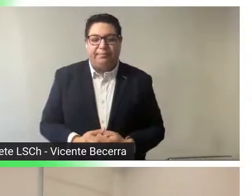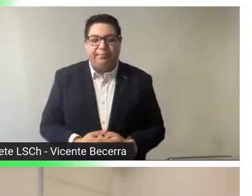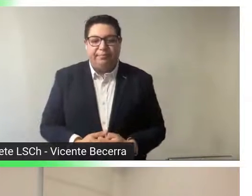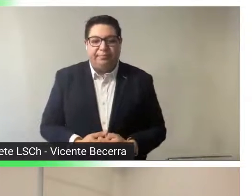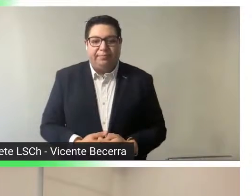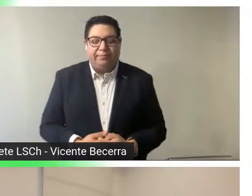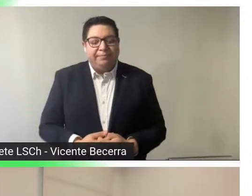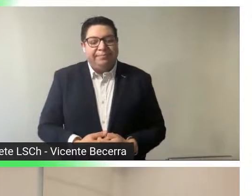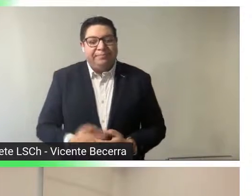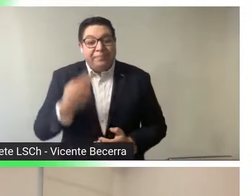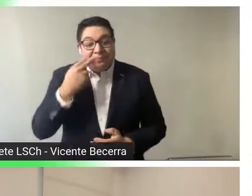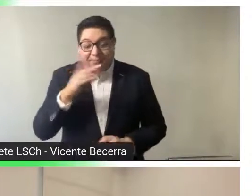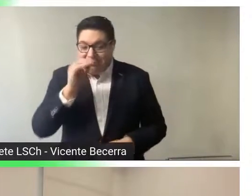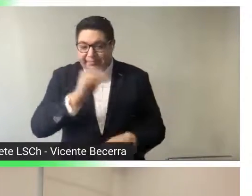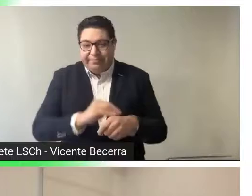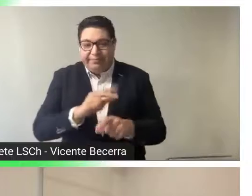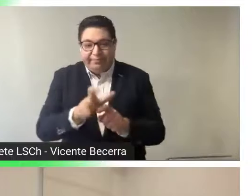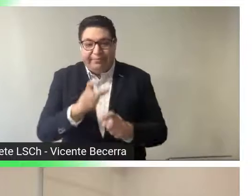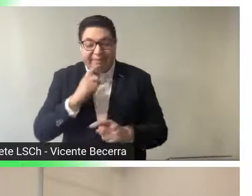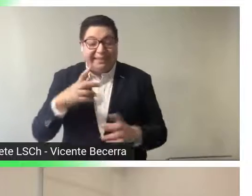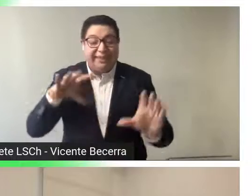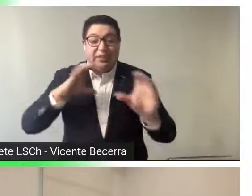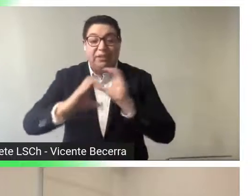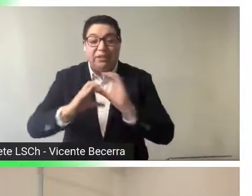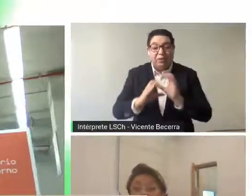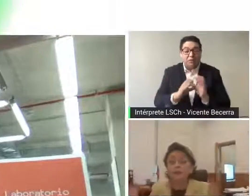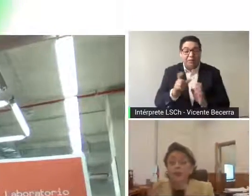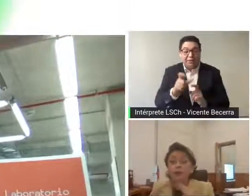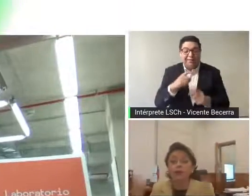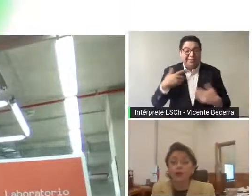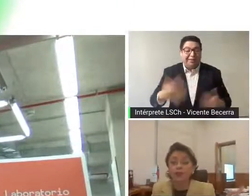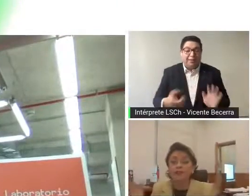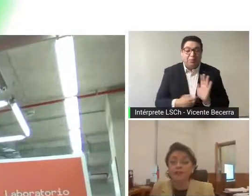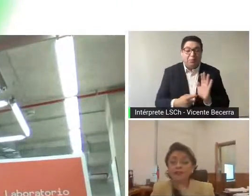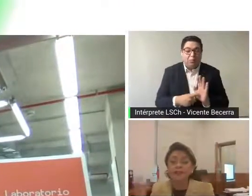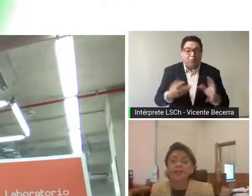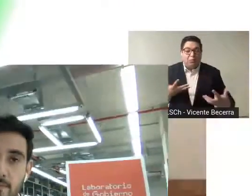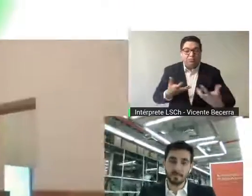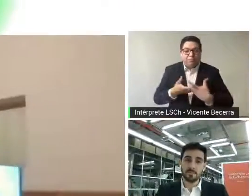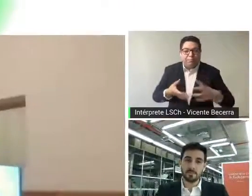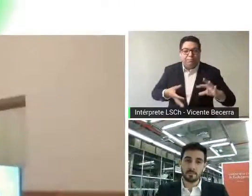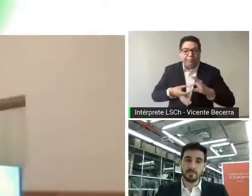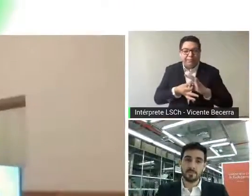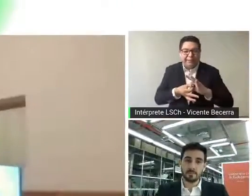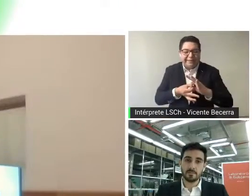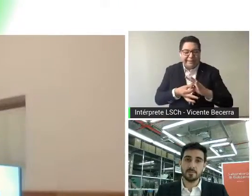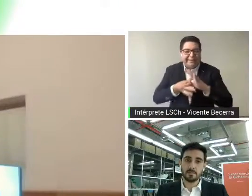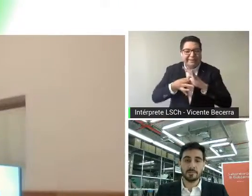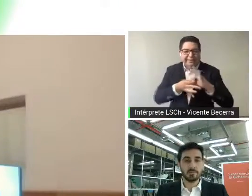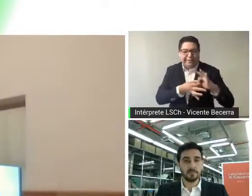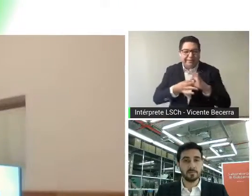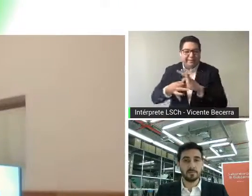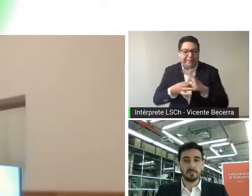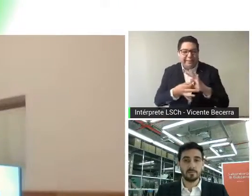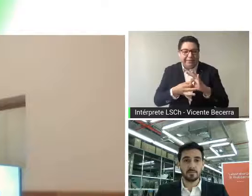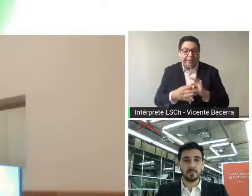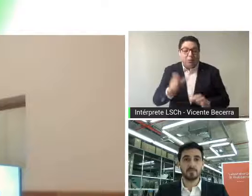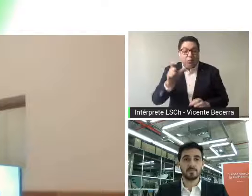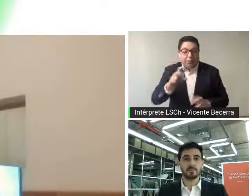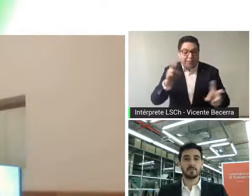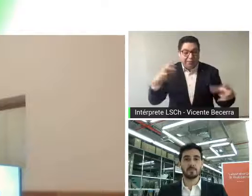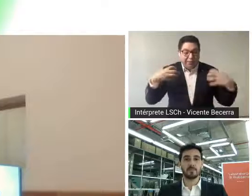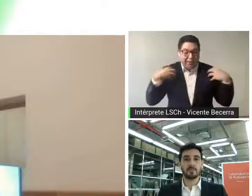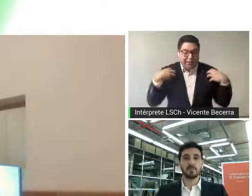Roman, mira, la comunicación, este vínculo que se tiene que producir entre el que comunica y el